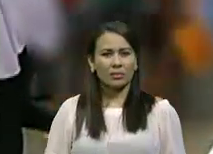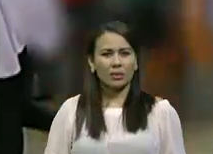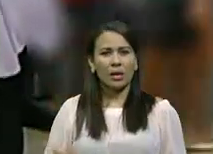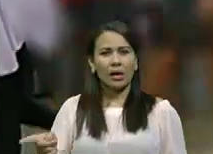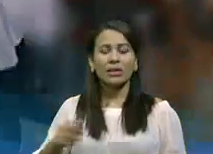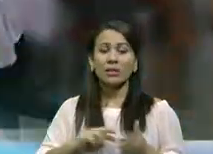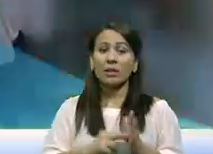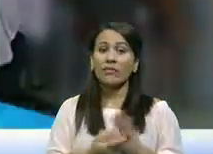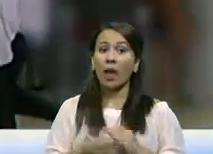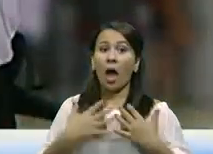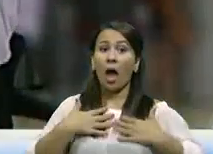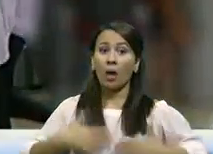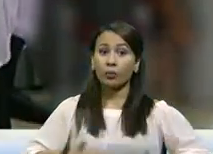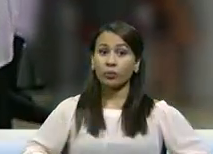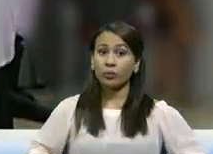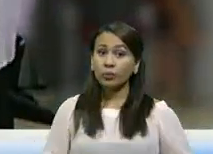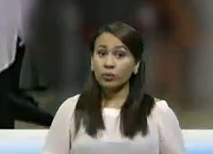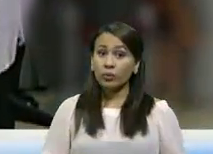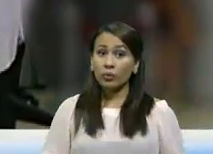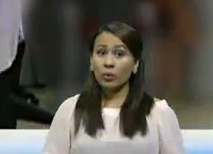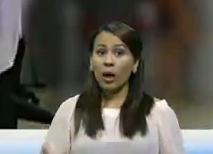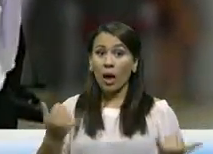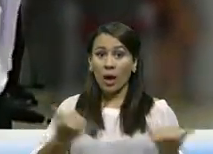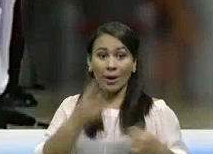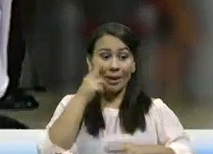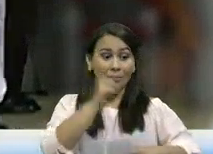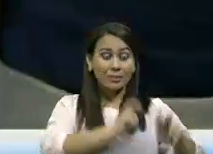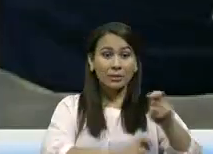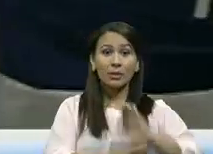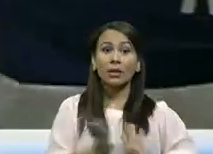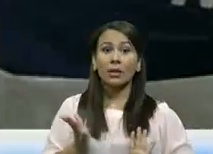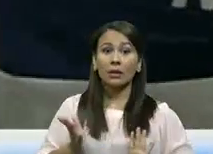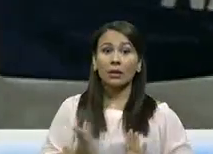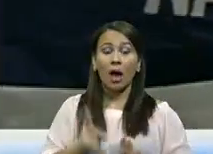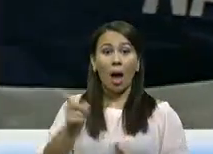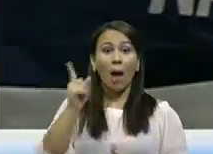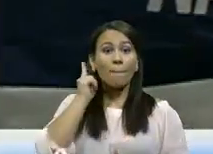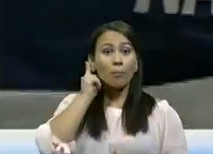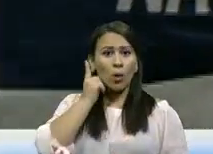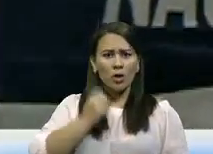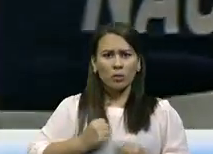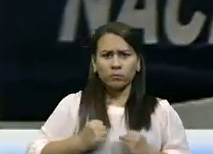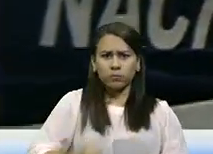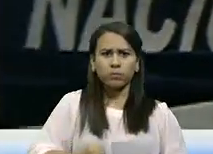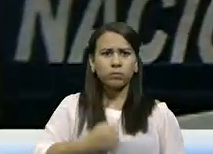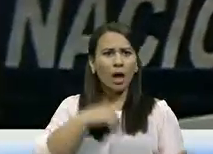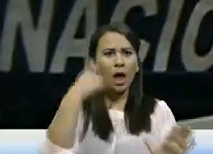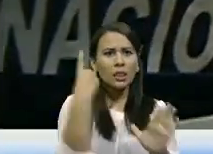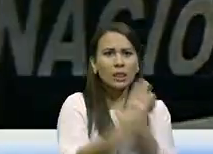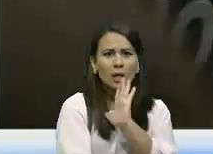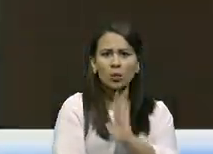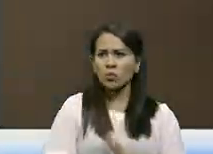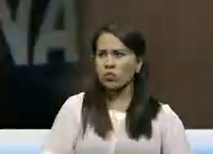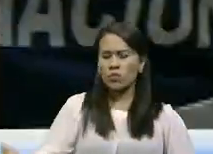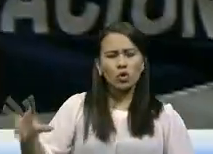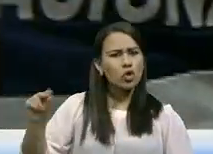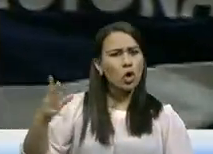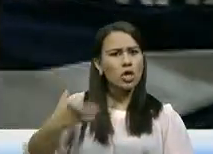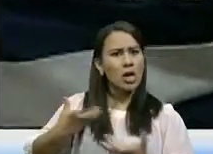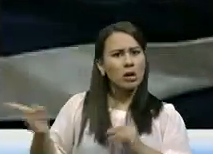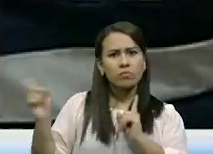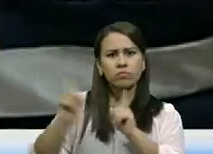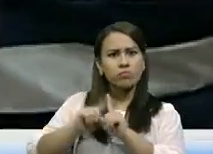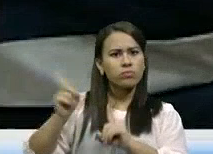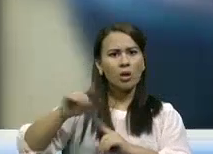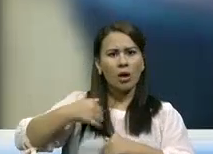a un delito de abuso sexual en la cual pues se está llegando a las investigaciones del caso. La mujer se armó de valor y denunció el caso, pues indica